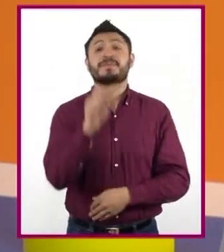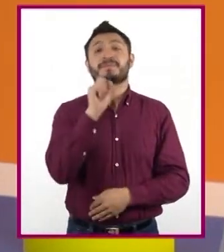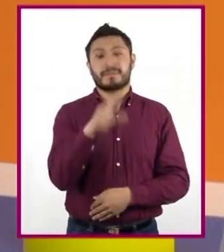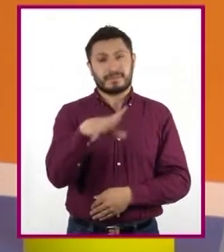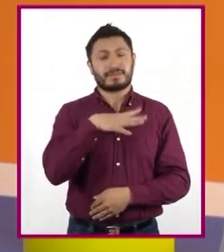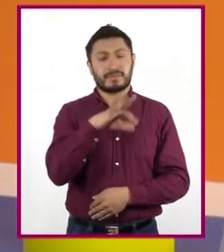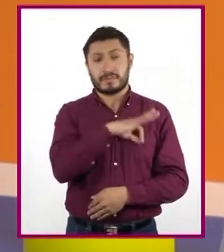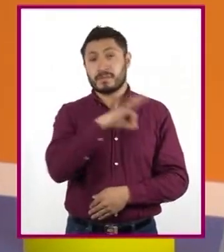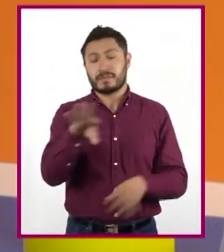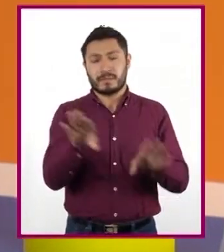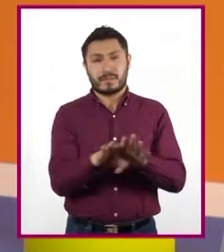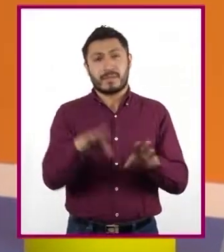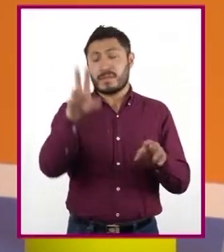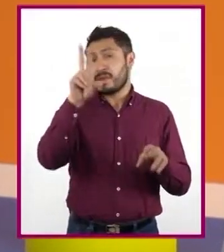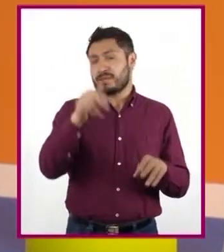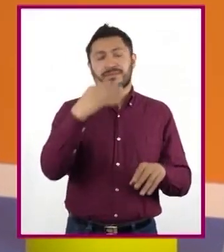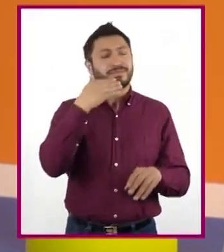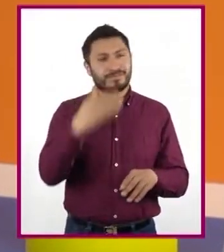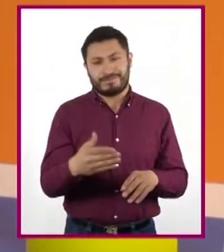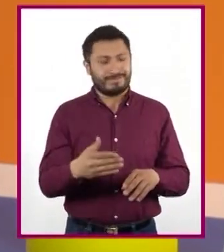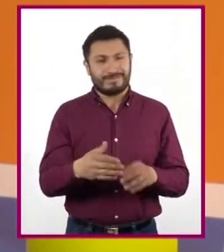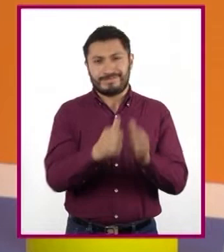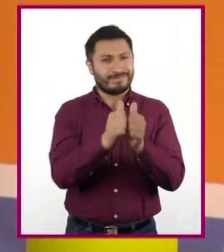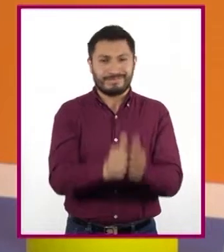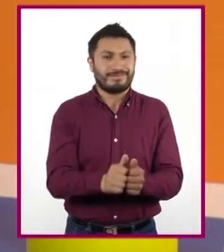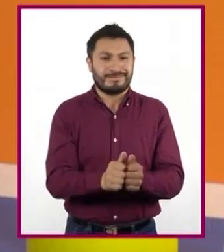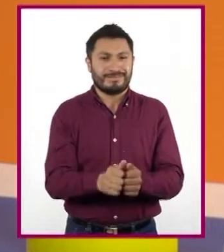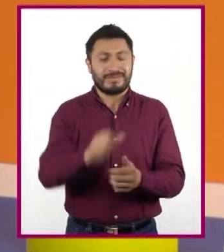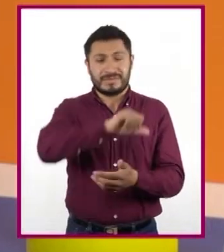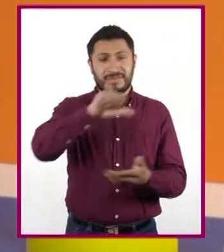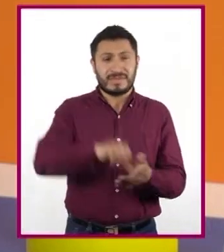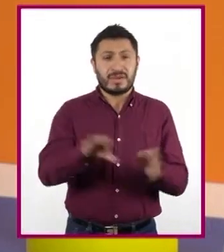es posible que la desestabilización de grandes centros